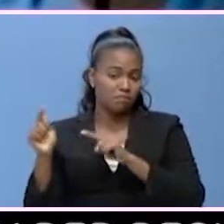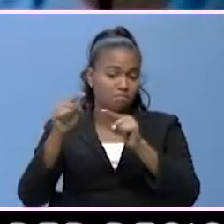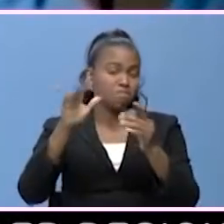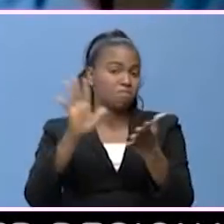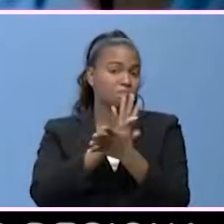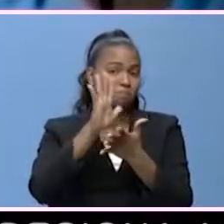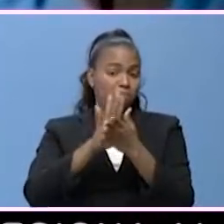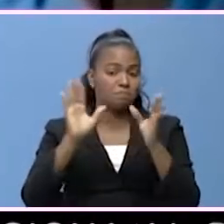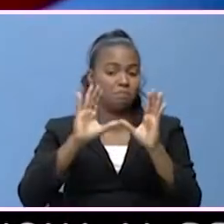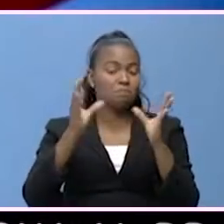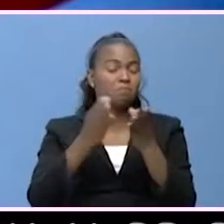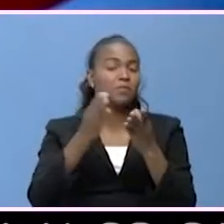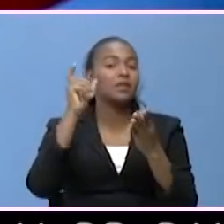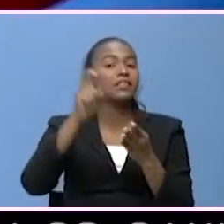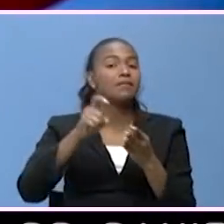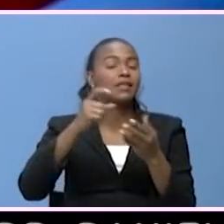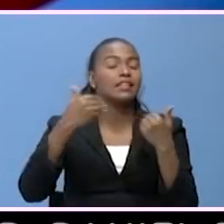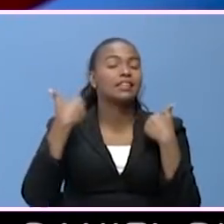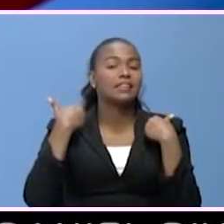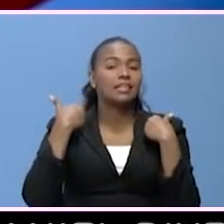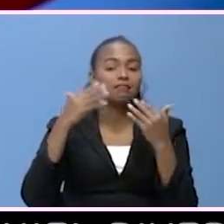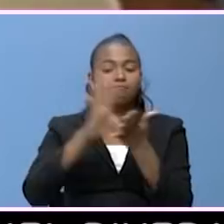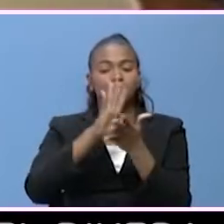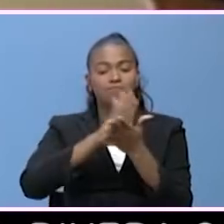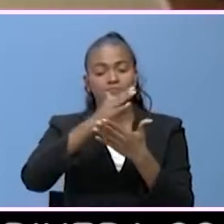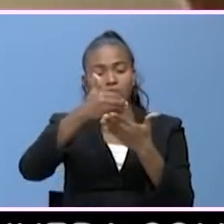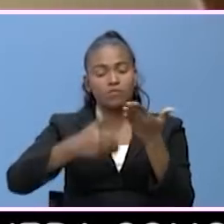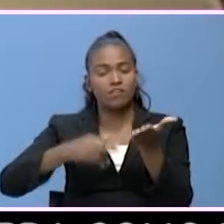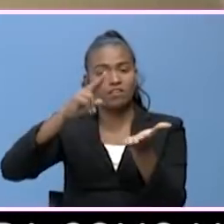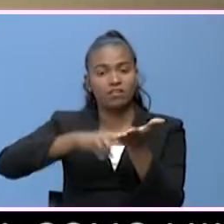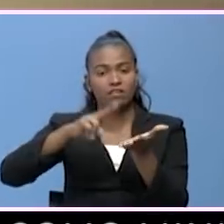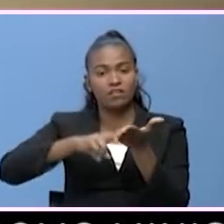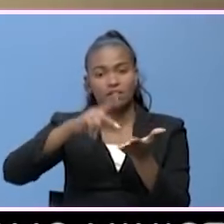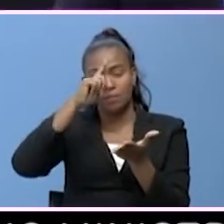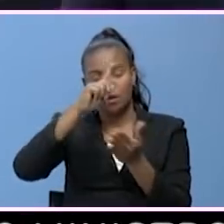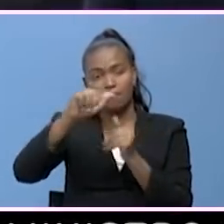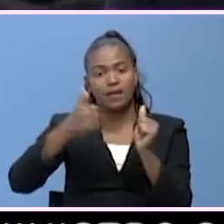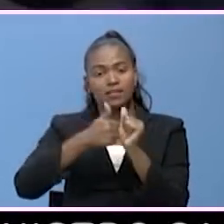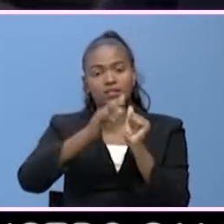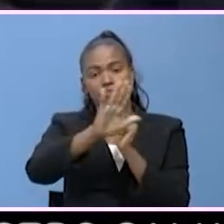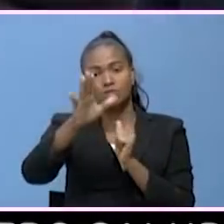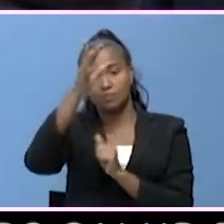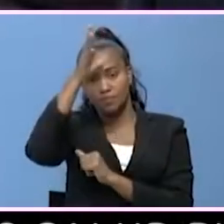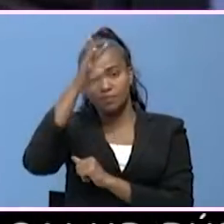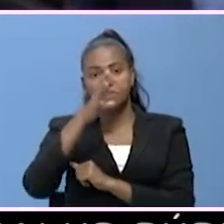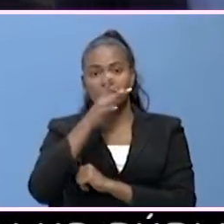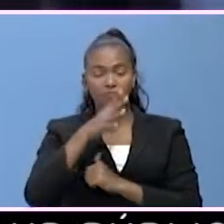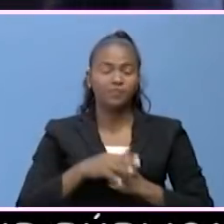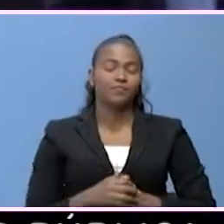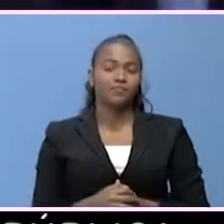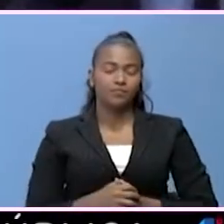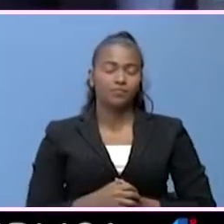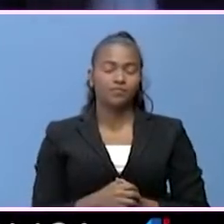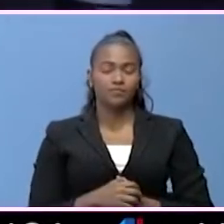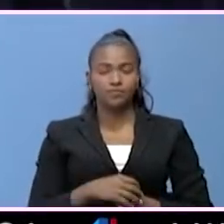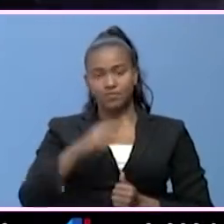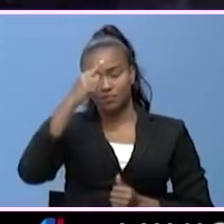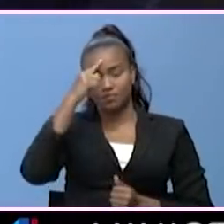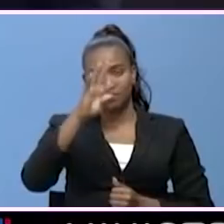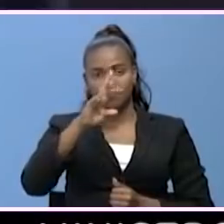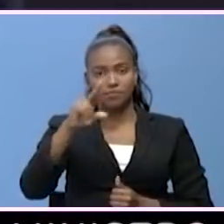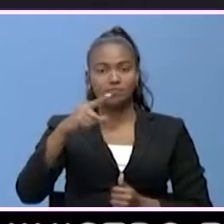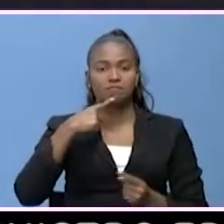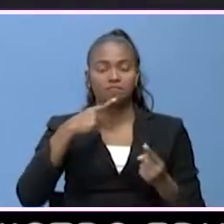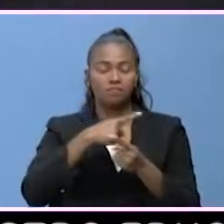las escuelas deberá contar con un documento firmado por parte de sus tutores. Para